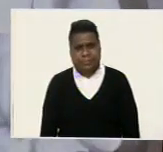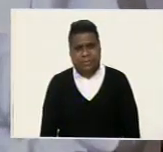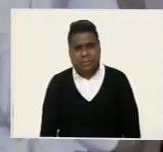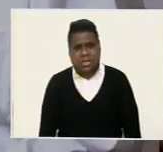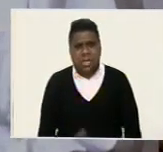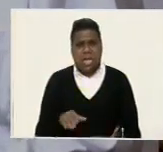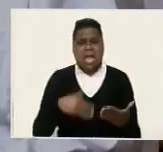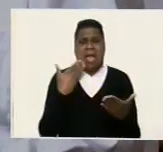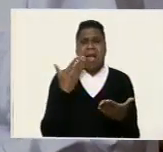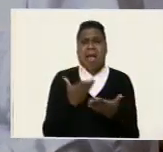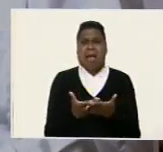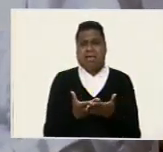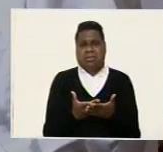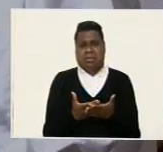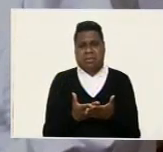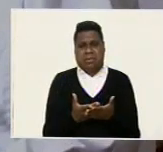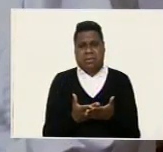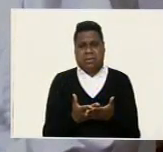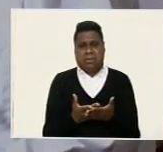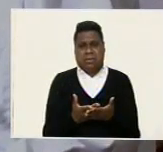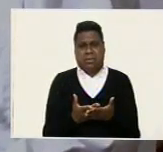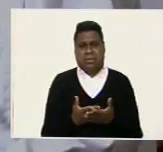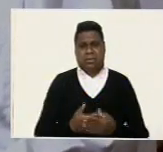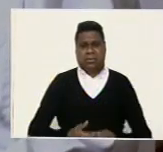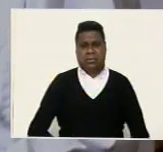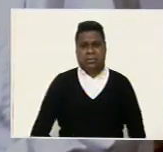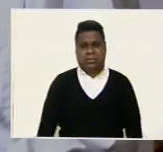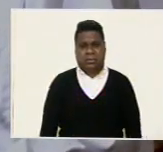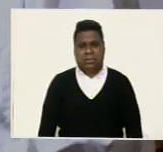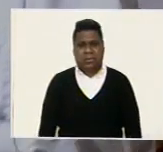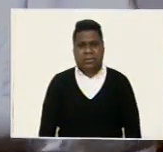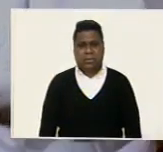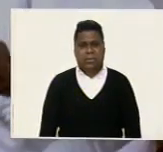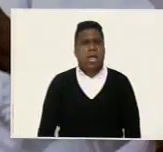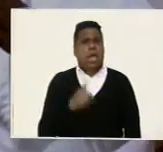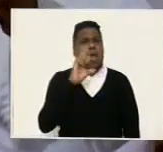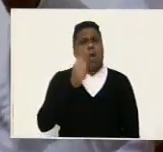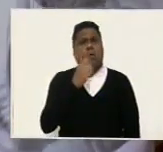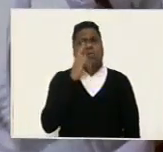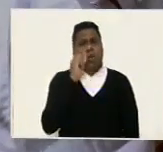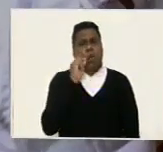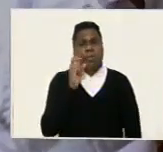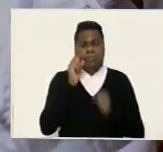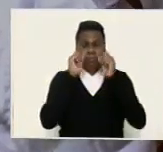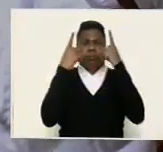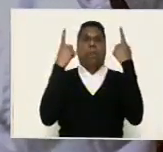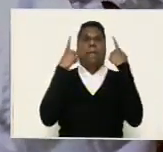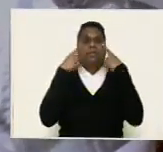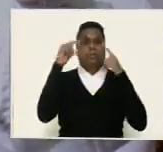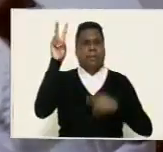surgió la figura extraordinaria de Cipriano Castro, que también sorprendió al país.